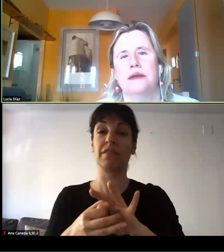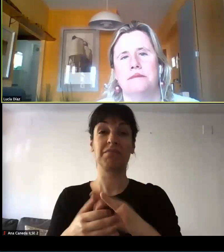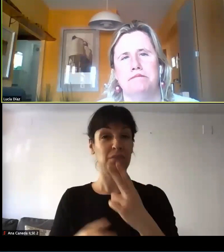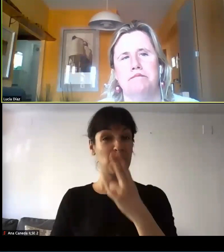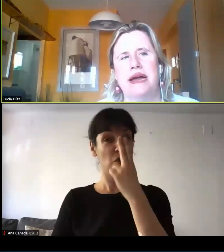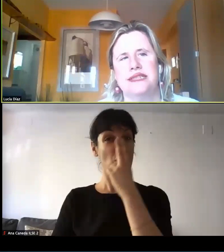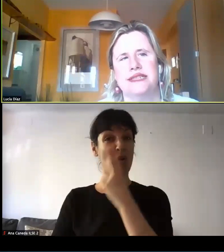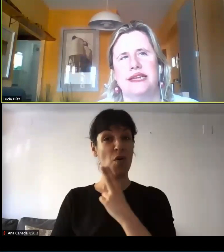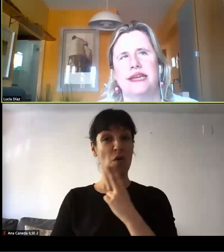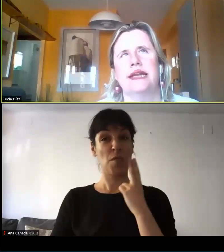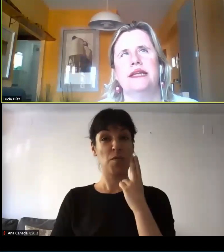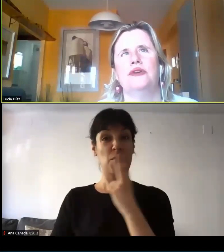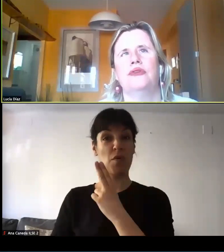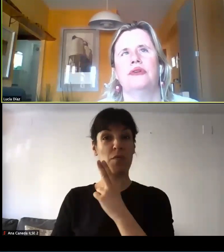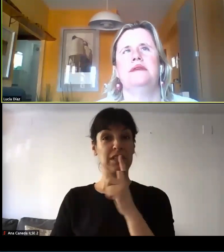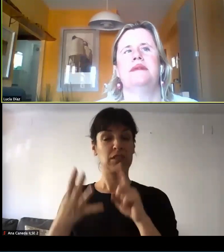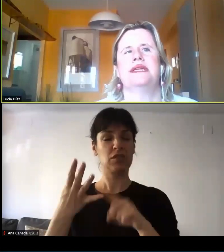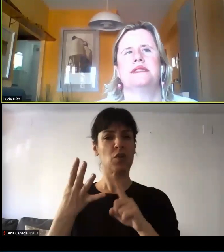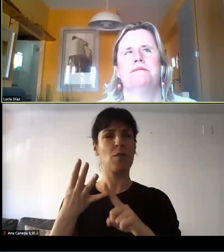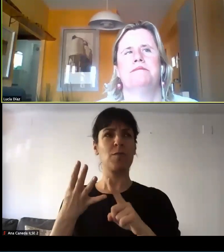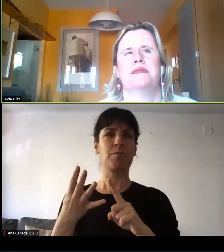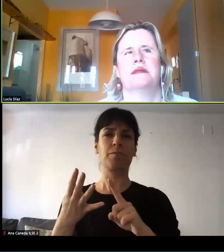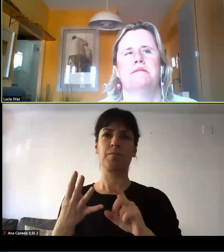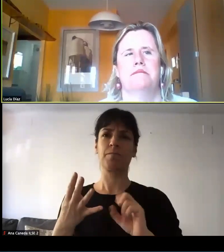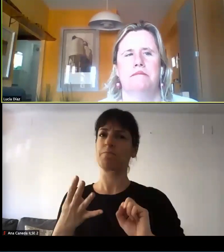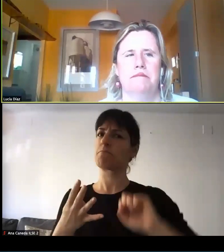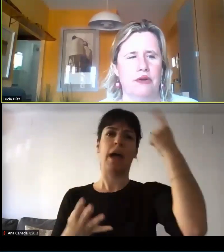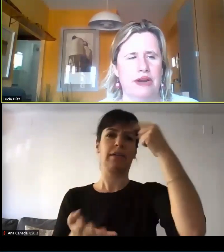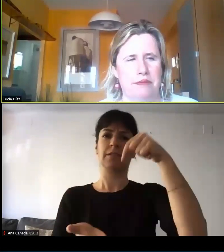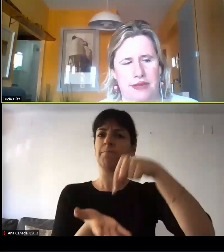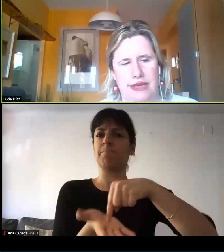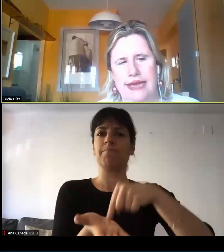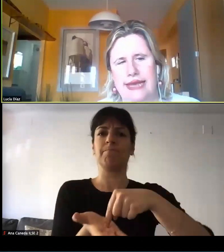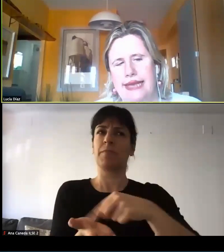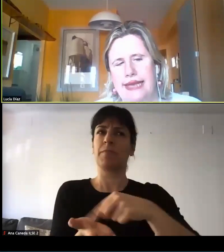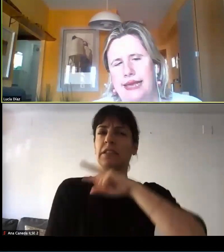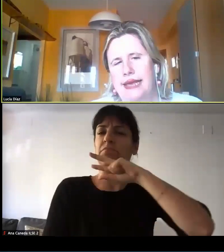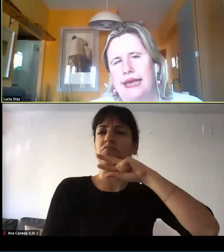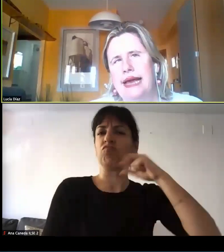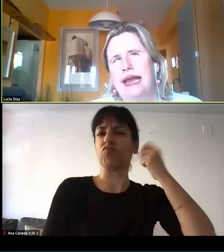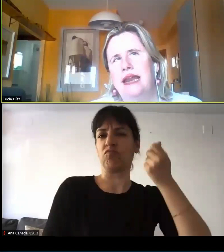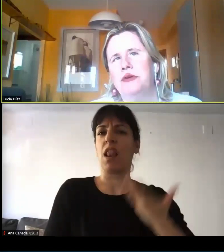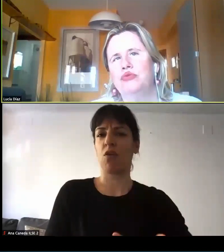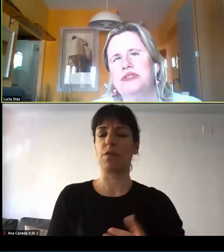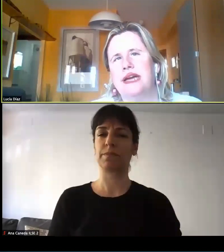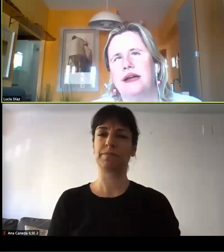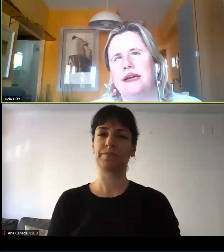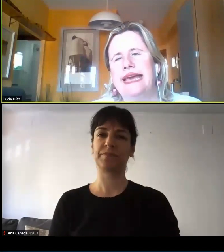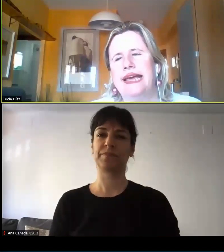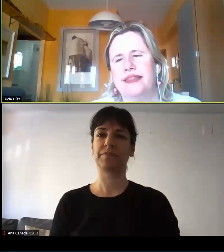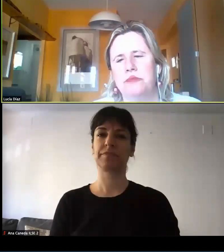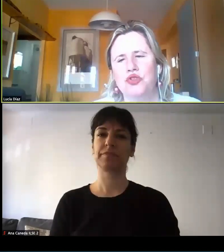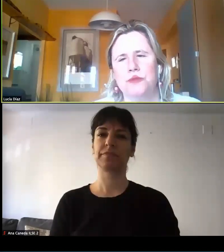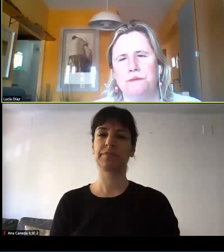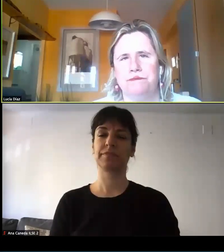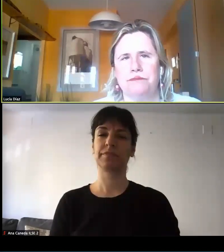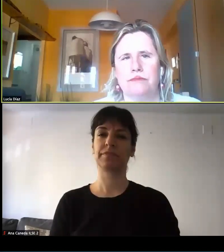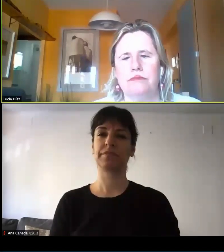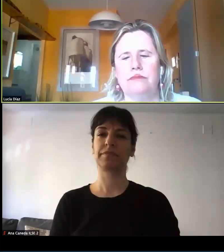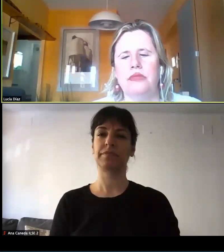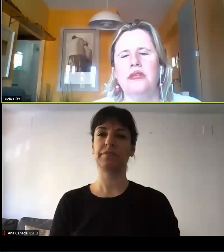algo más requerido y más valorable. A la pregunta, ¿qué